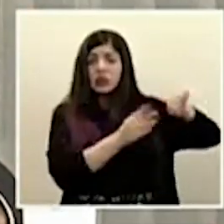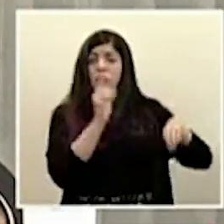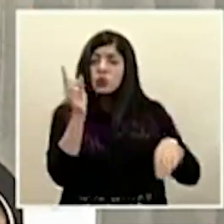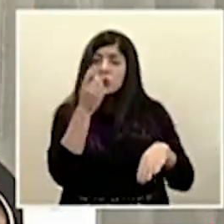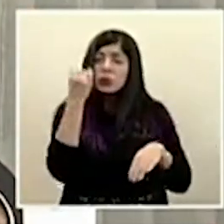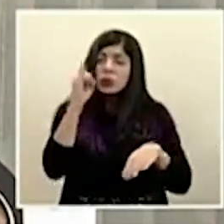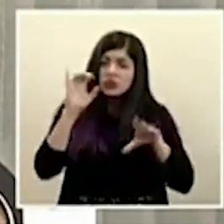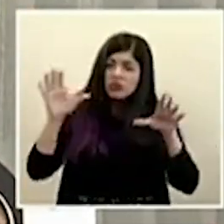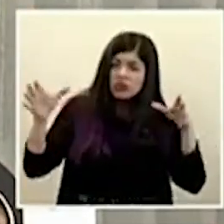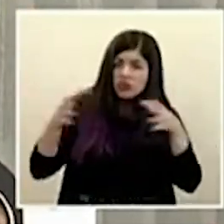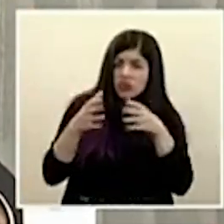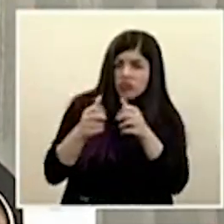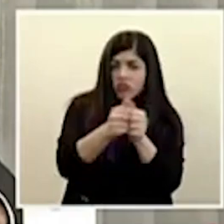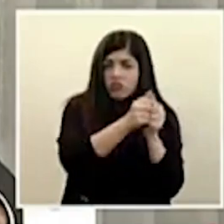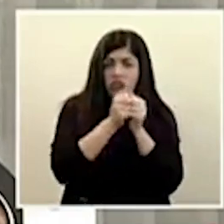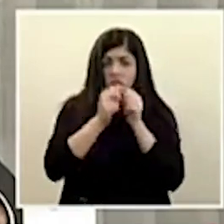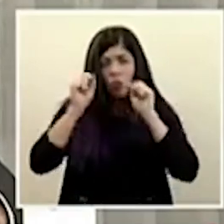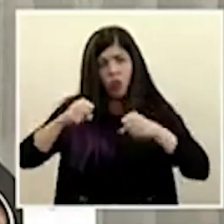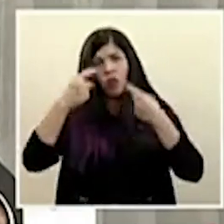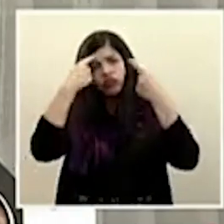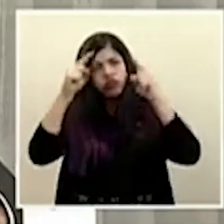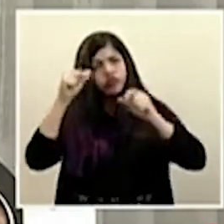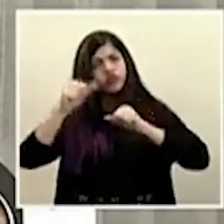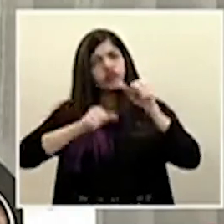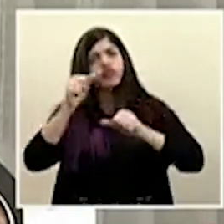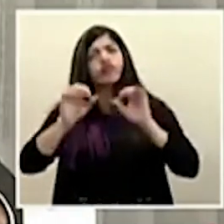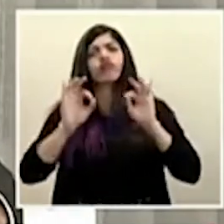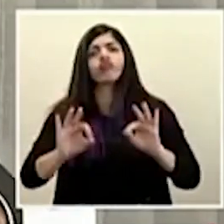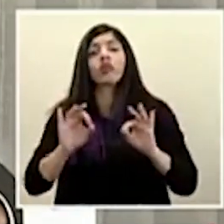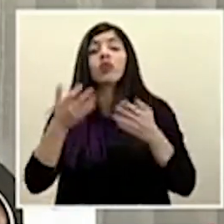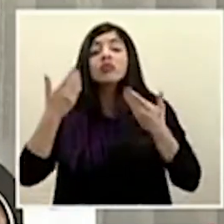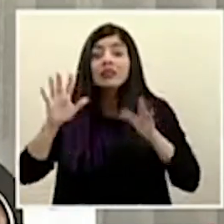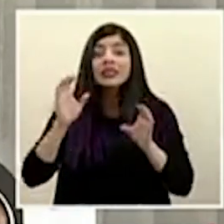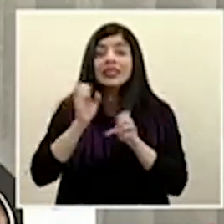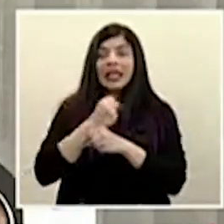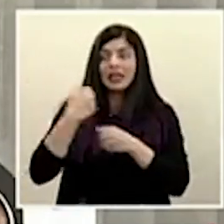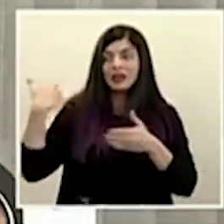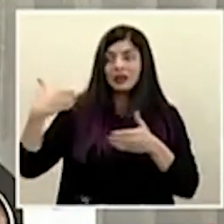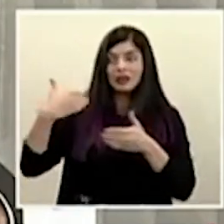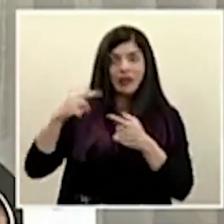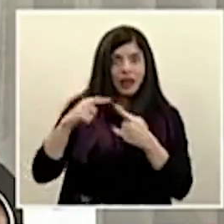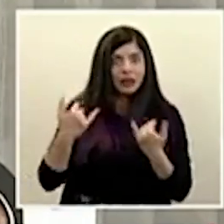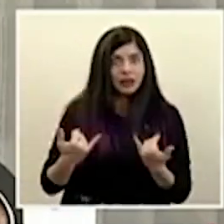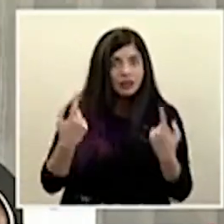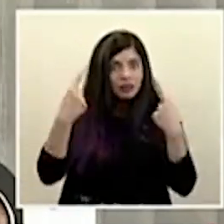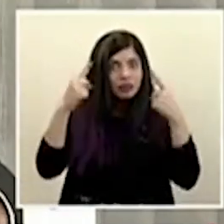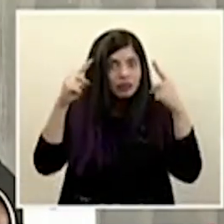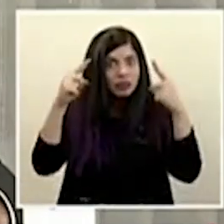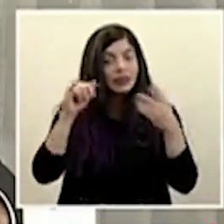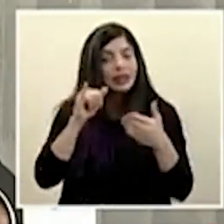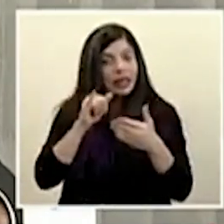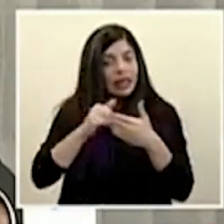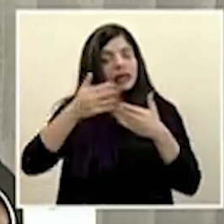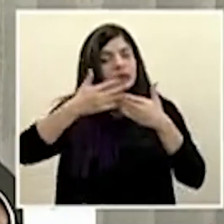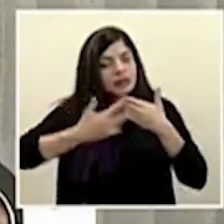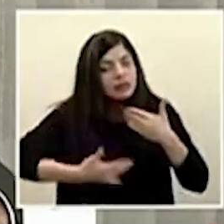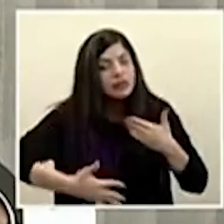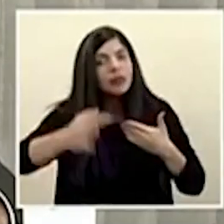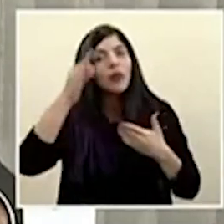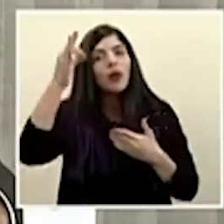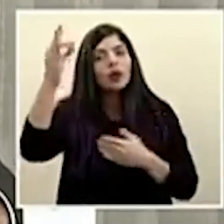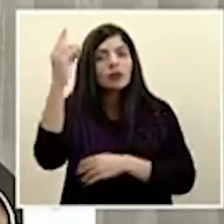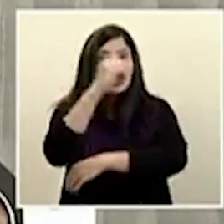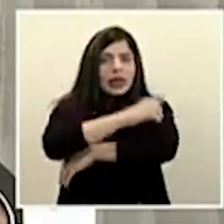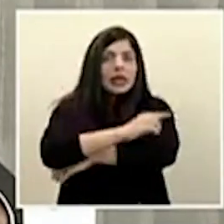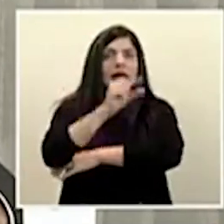solo juntas y juntos saldremos adelante bien de esto, como lo hemos hecho hasta ahora. Eso es lo que vendrá en los próximos